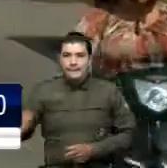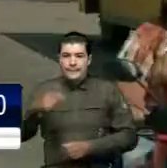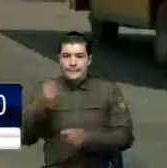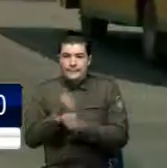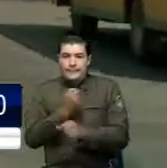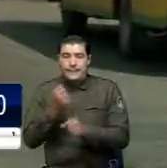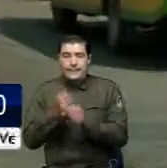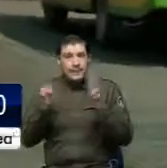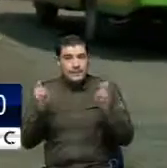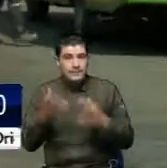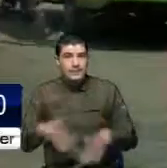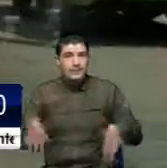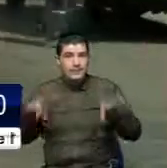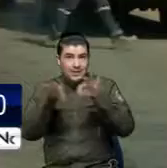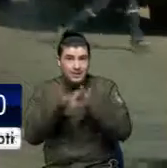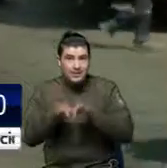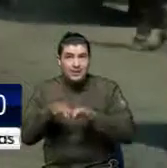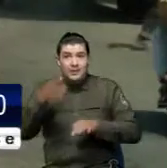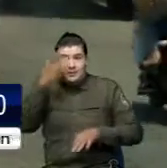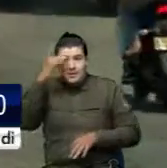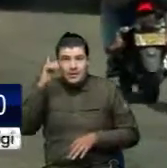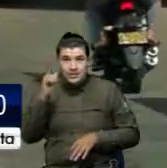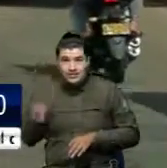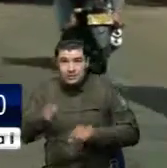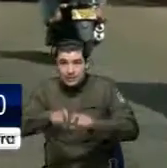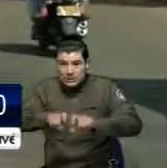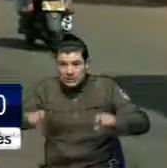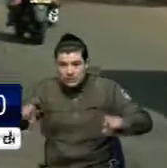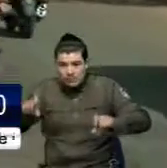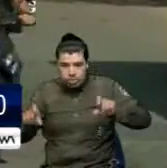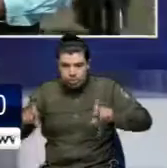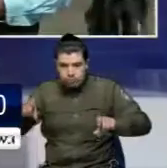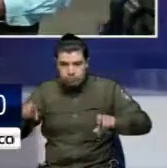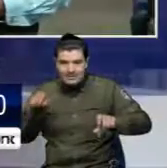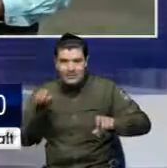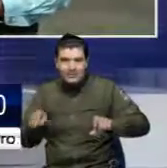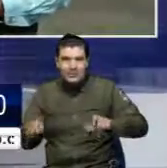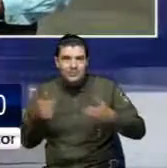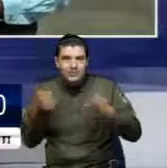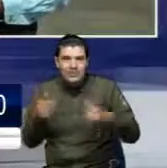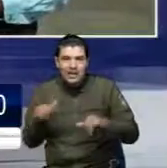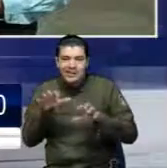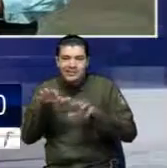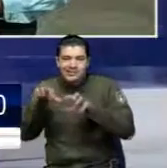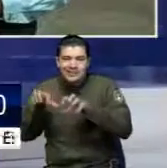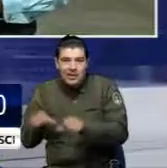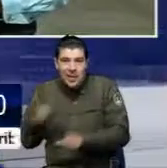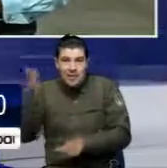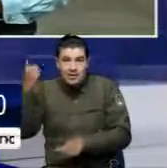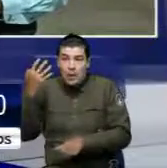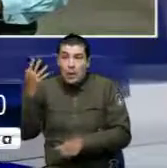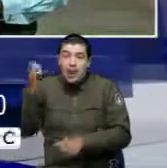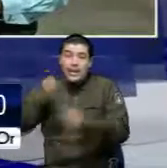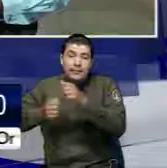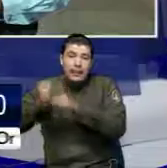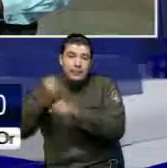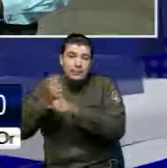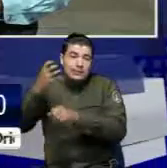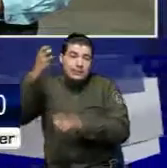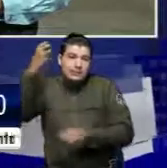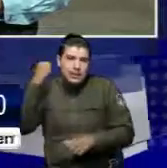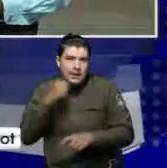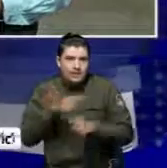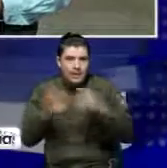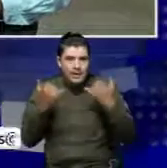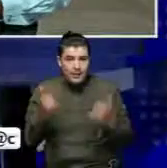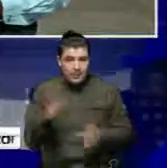eran indispensables, pues ya el colector estaba cumpliendo su vida útil y este está garantizado para